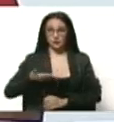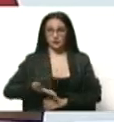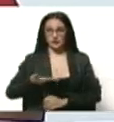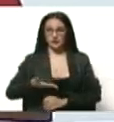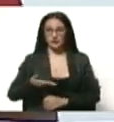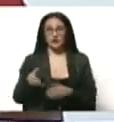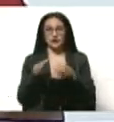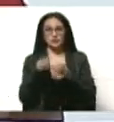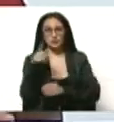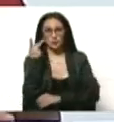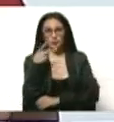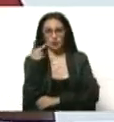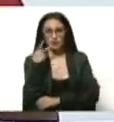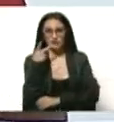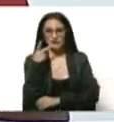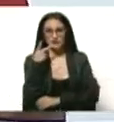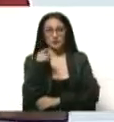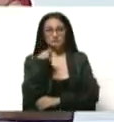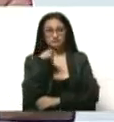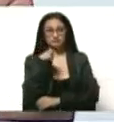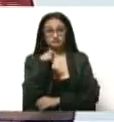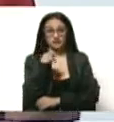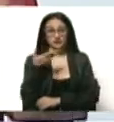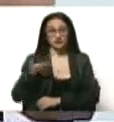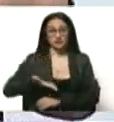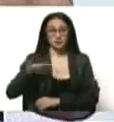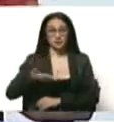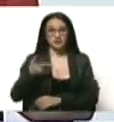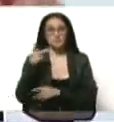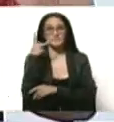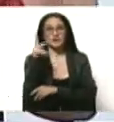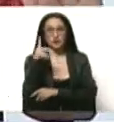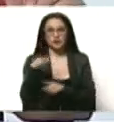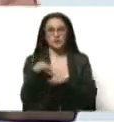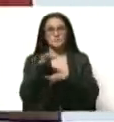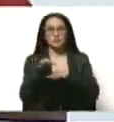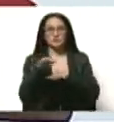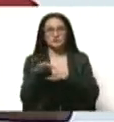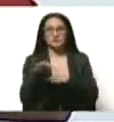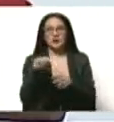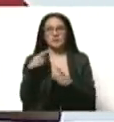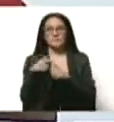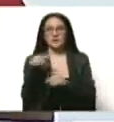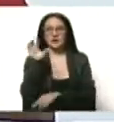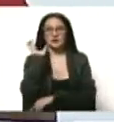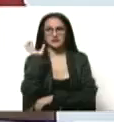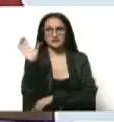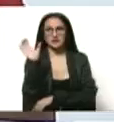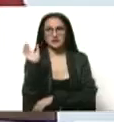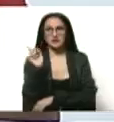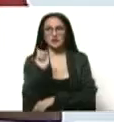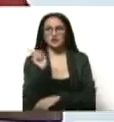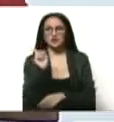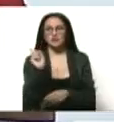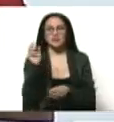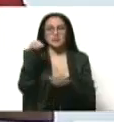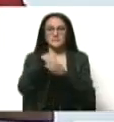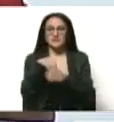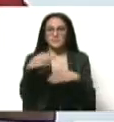Para equipos políticos, esta observación es válida. Para equipos políticos, parroquiales, municipales y estadales, no tienen que meterse en ese